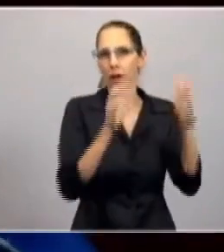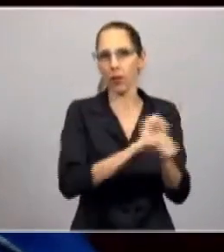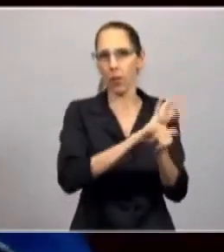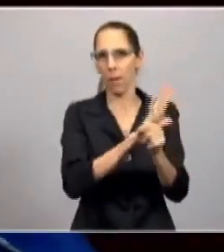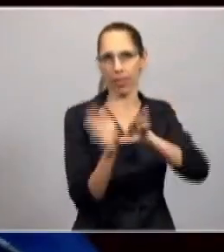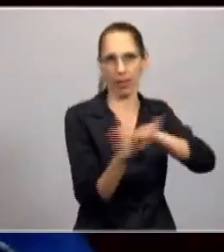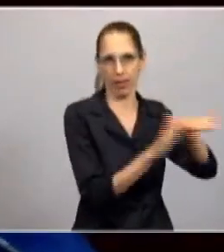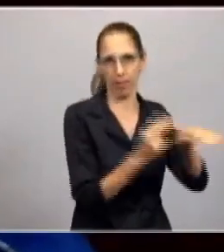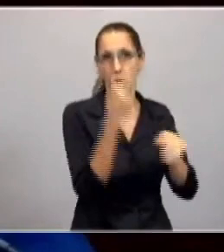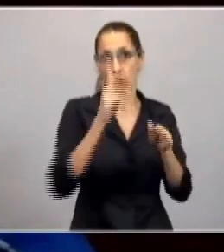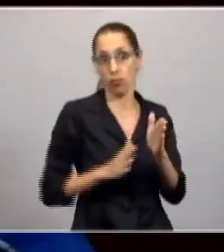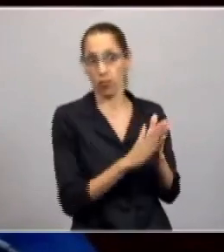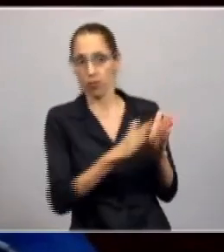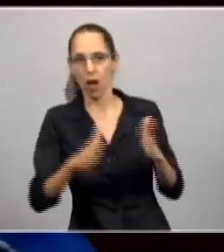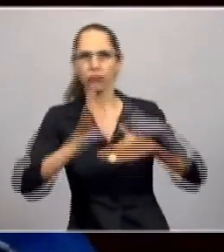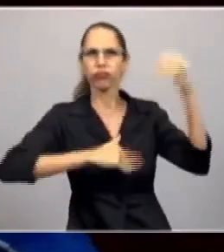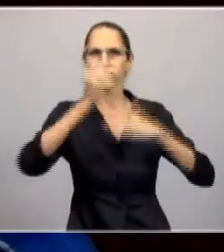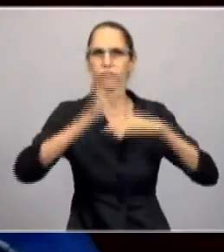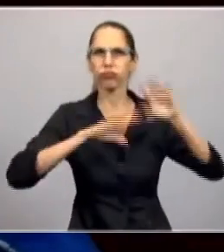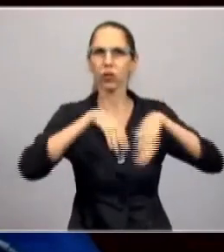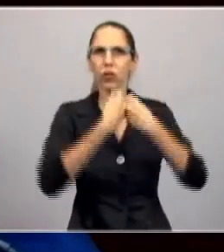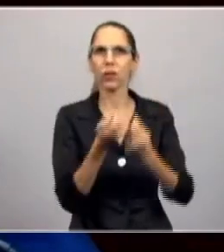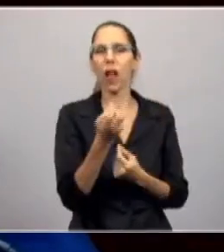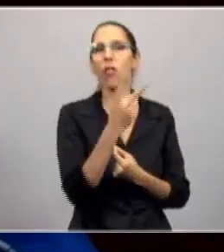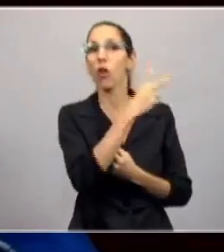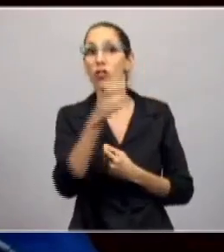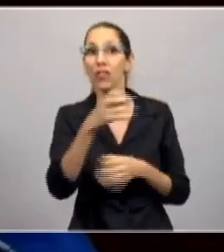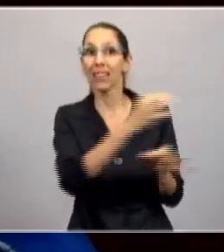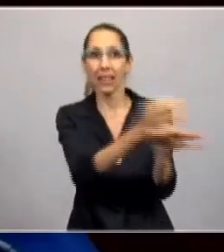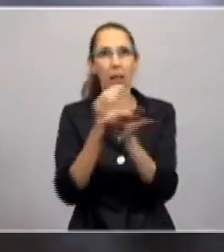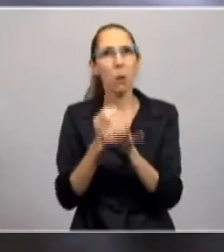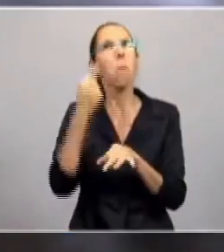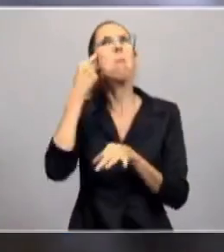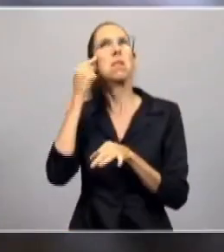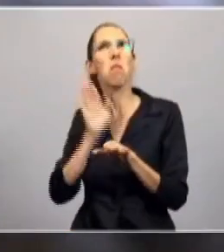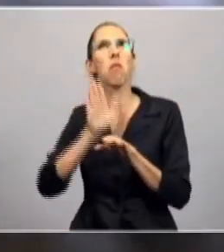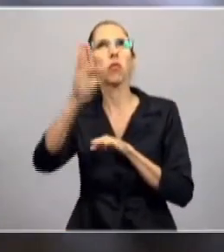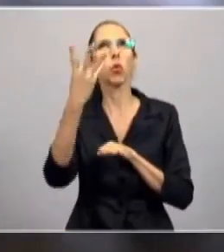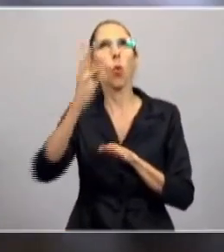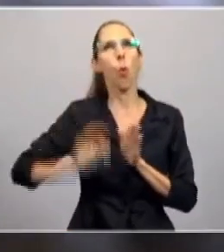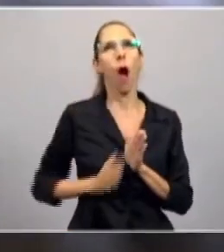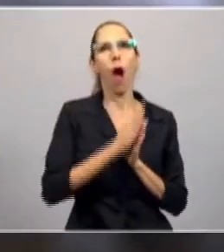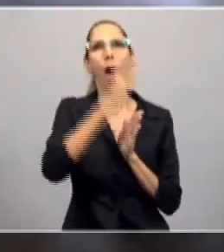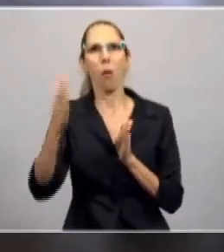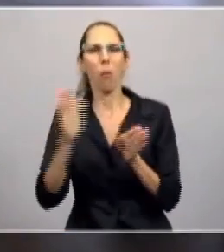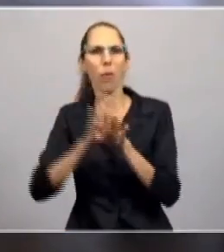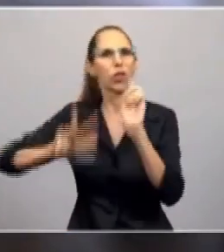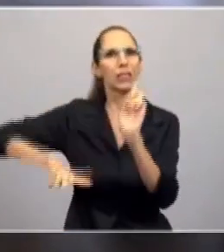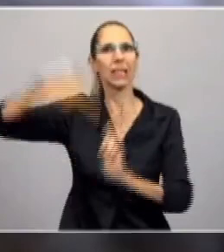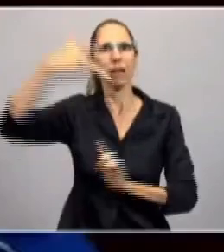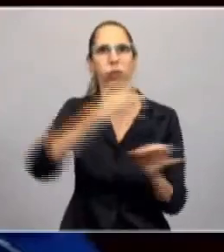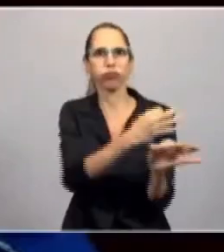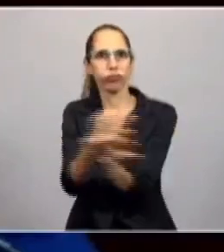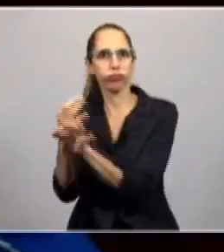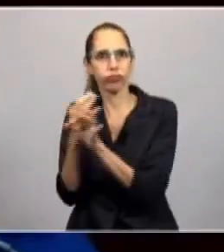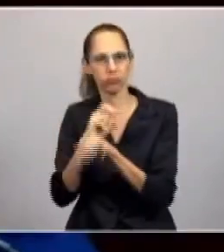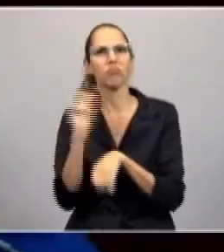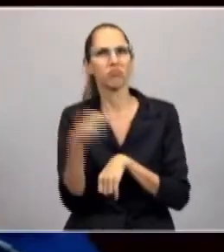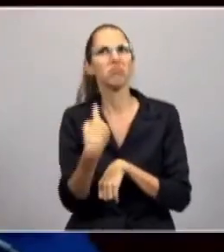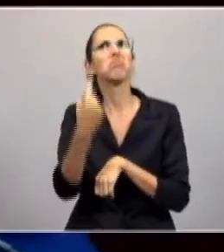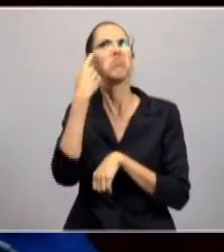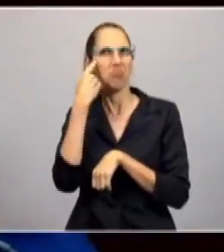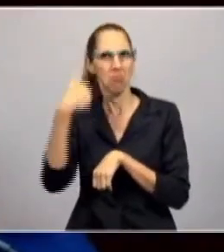200 escuelas, en 4 podíamos triplicar lo hecho. Y esperábamos concretar en esta etapa